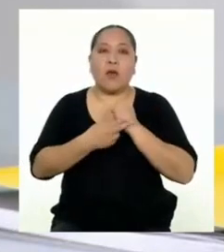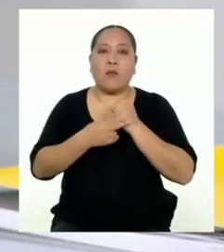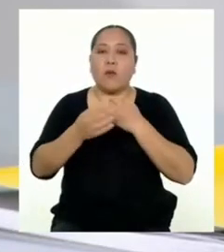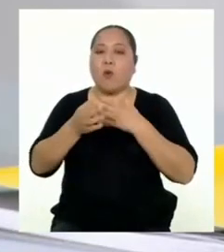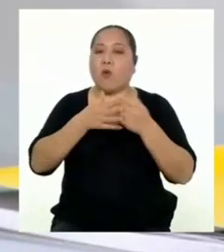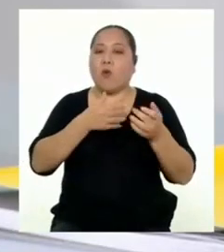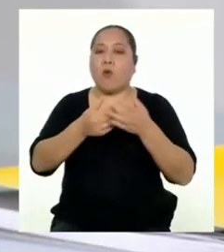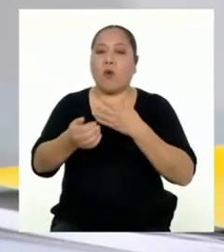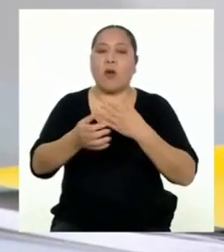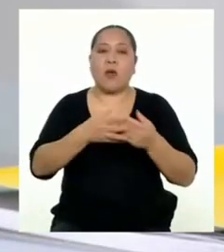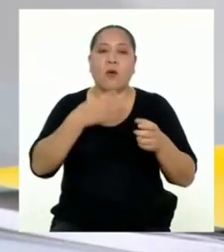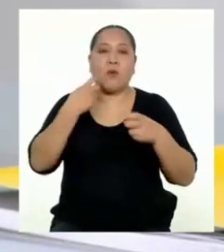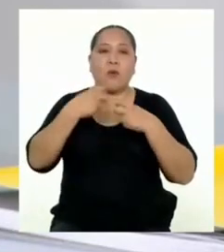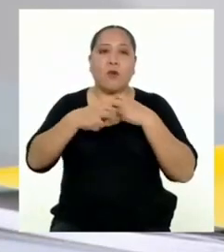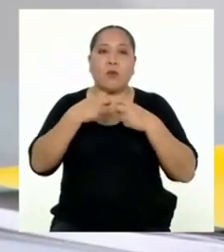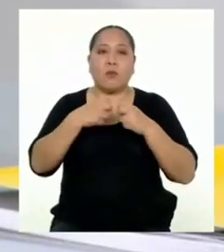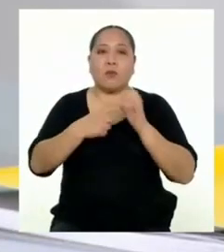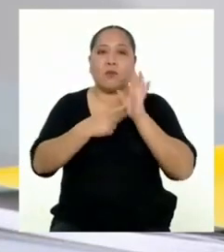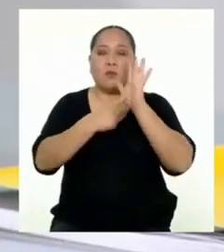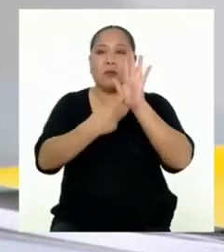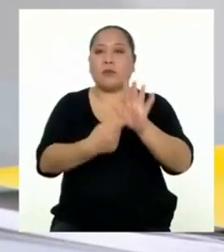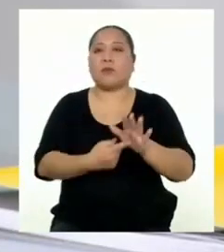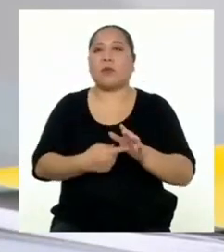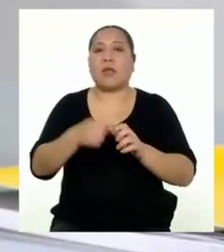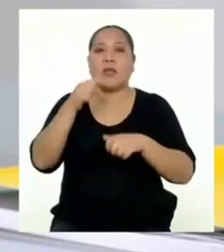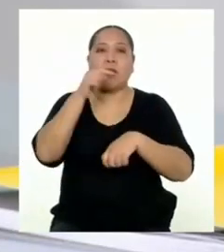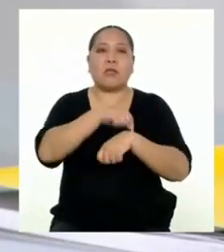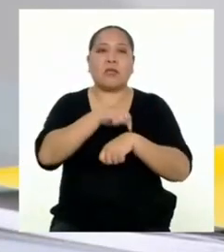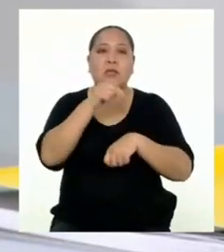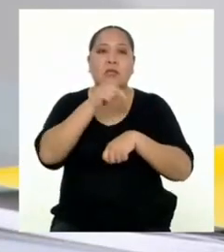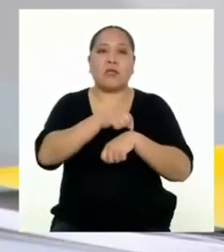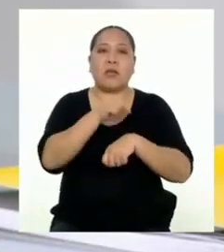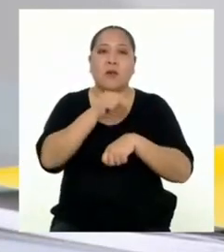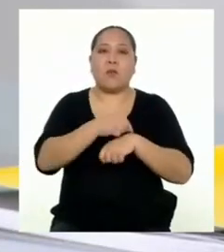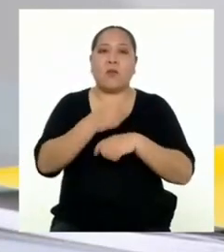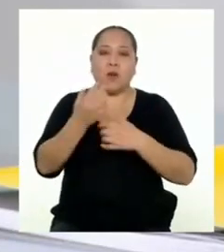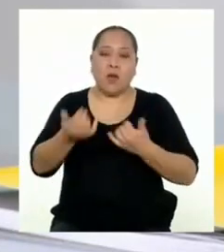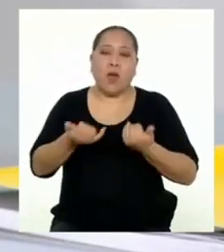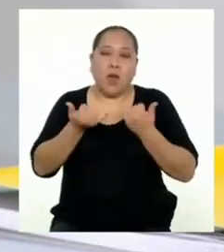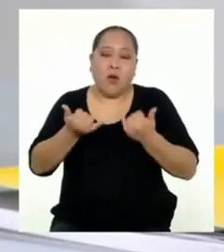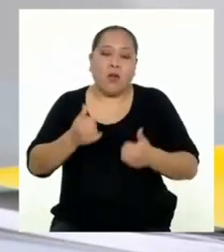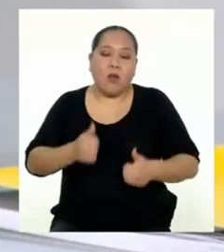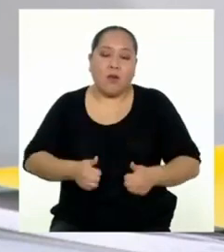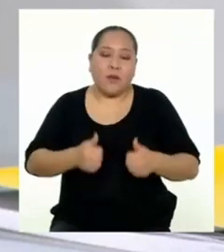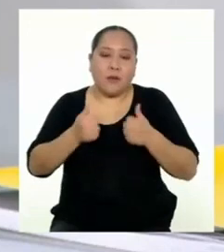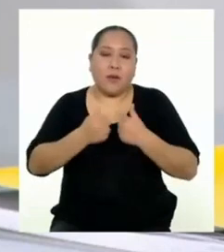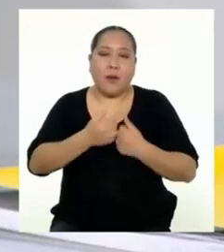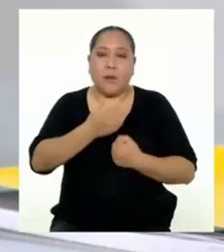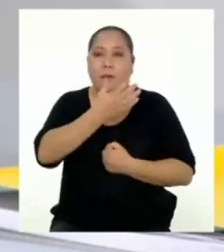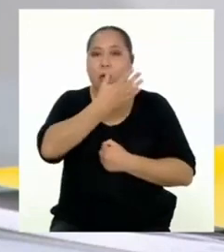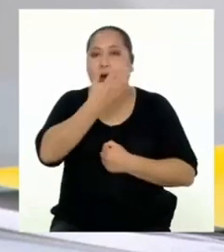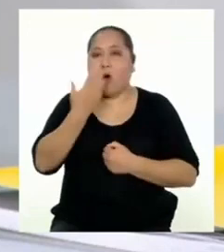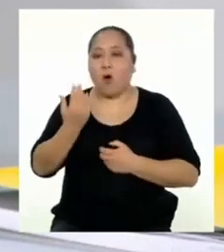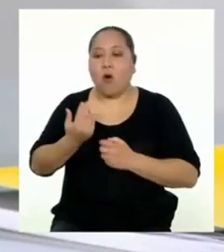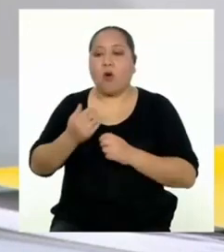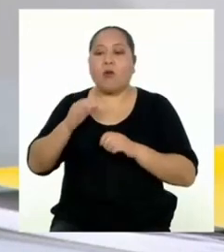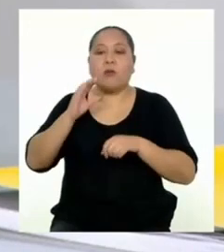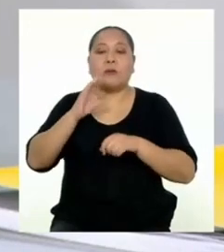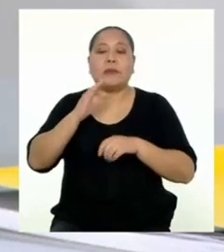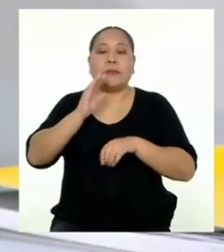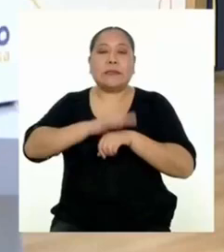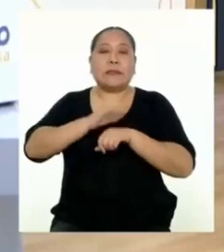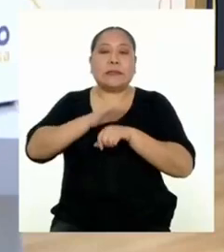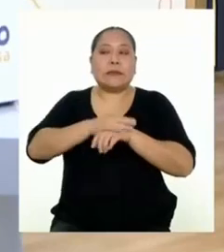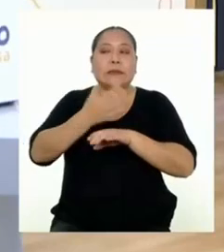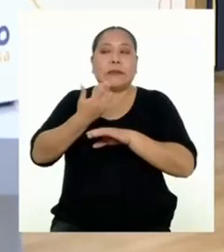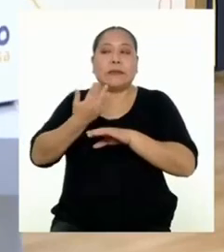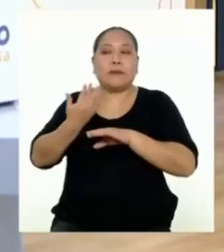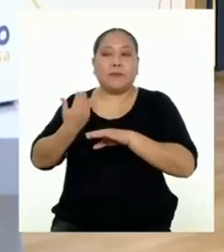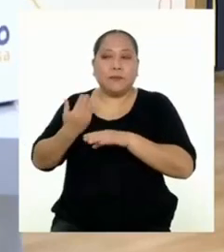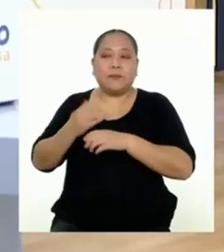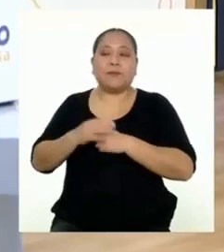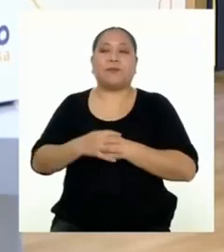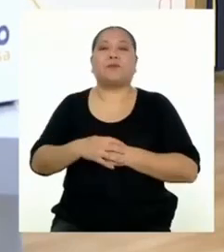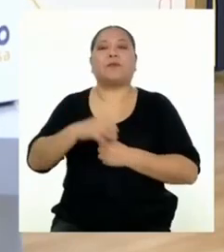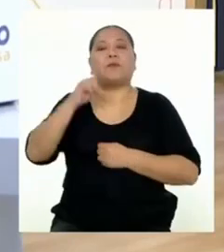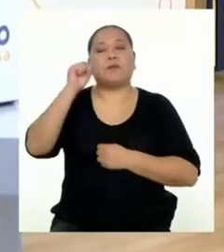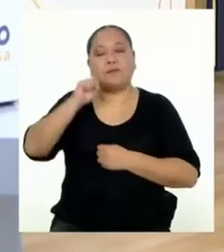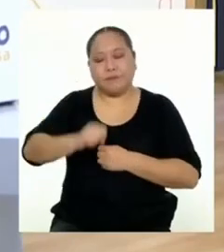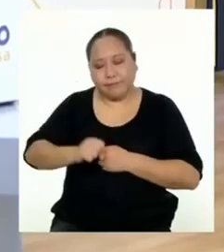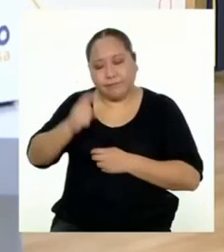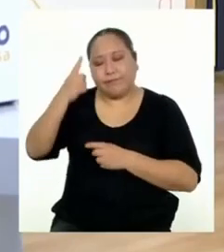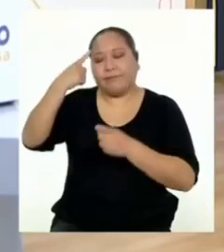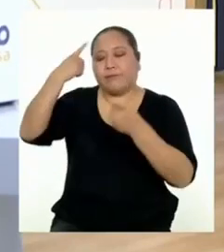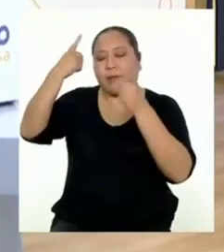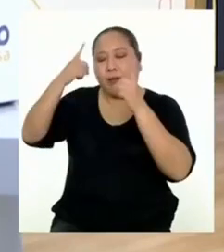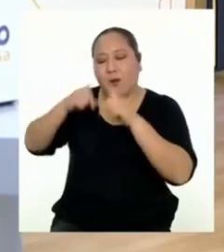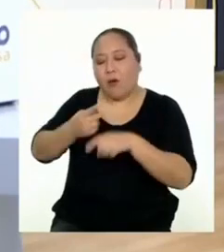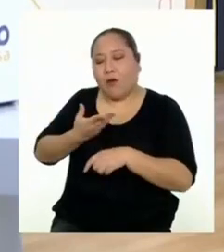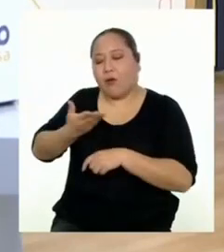que podría presentarse, sobre todo en tiempos como los que vivimos. Es mejor estar preparados. Estoy